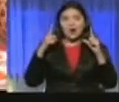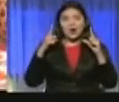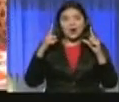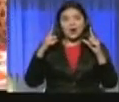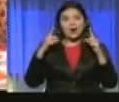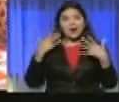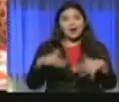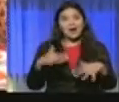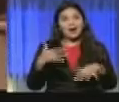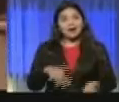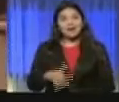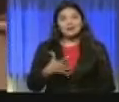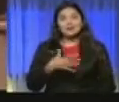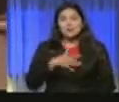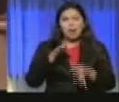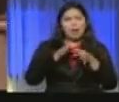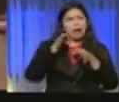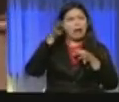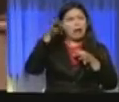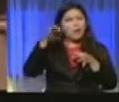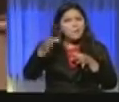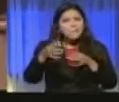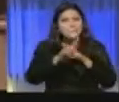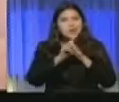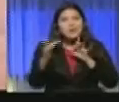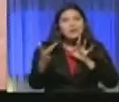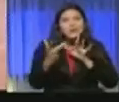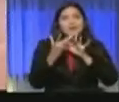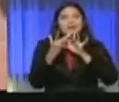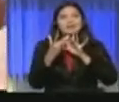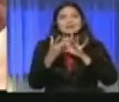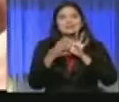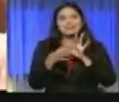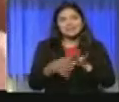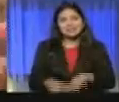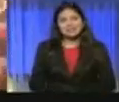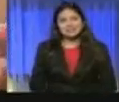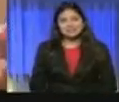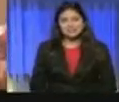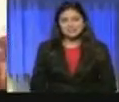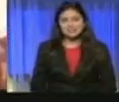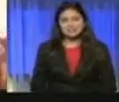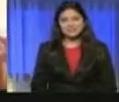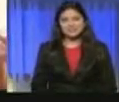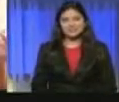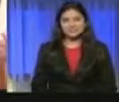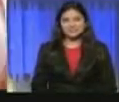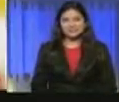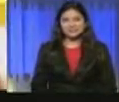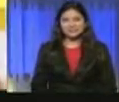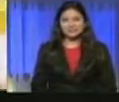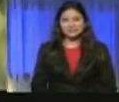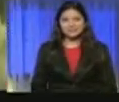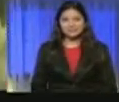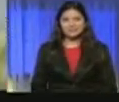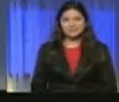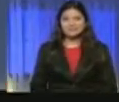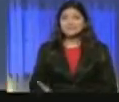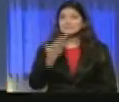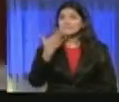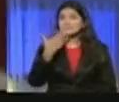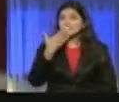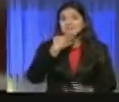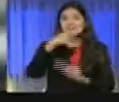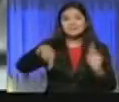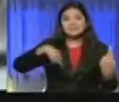yo, él está lejos y a la vez estaba cerca. Gracias a la